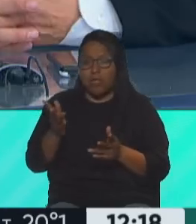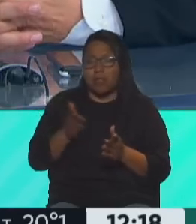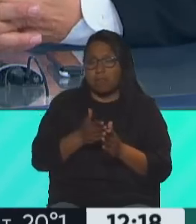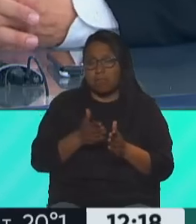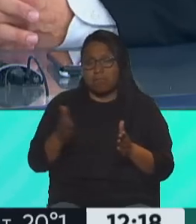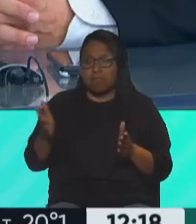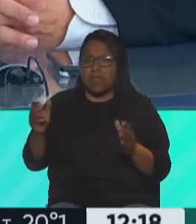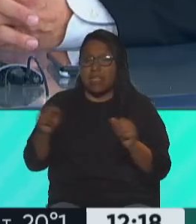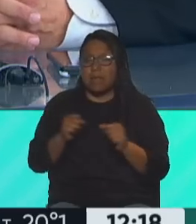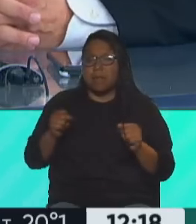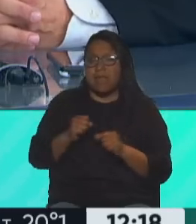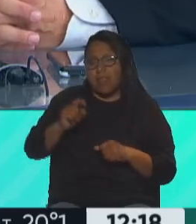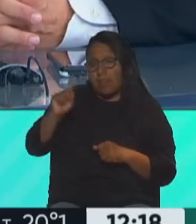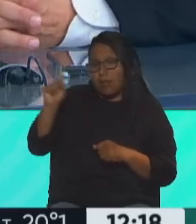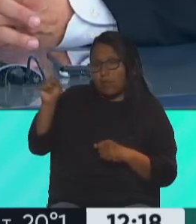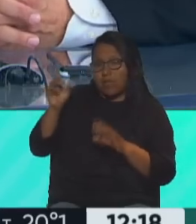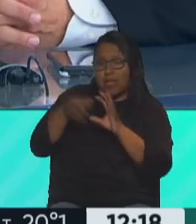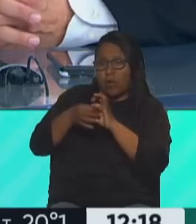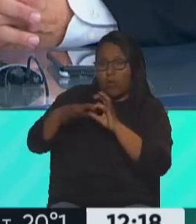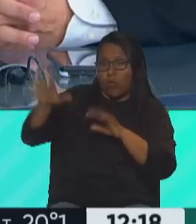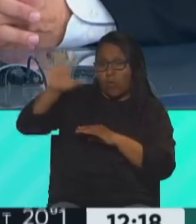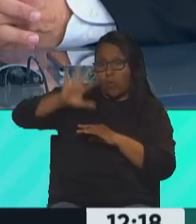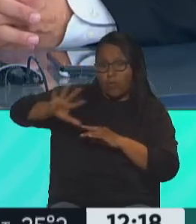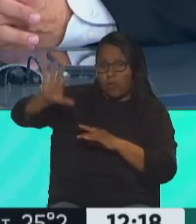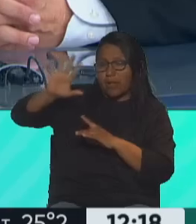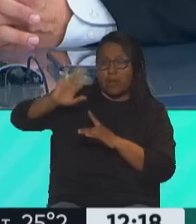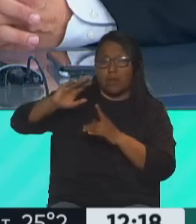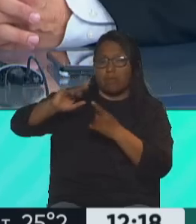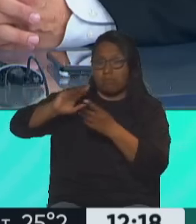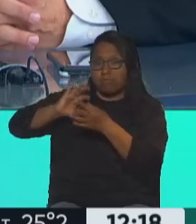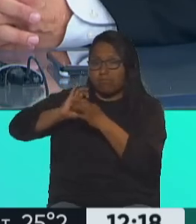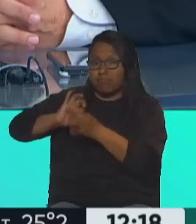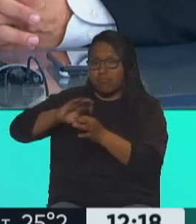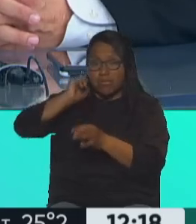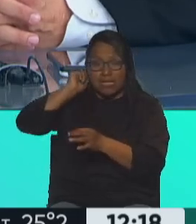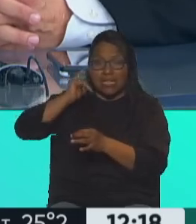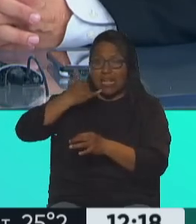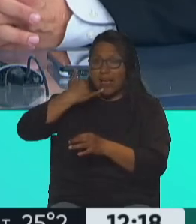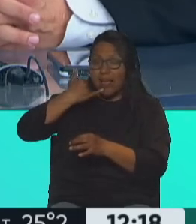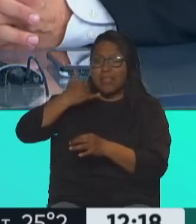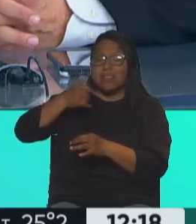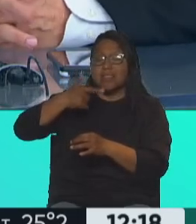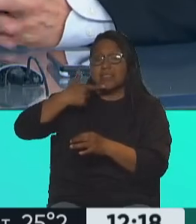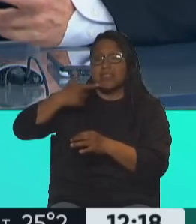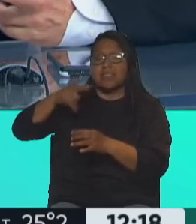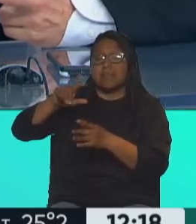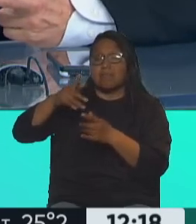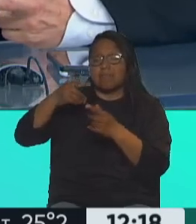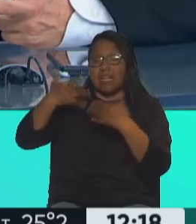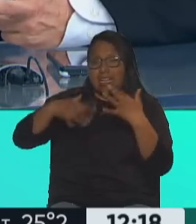periodo de invierno, sobre todo, y muy ligado al tema gas, vendría la crisis europea, según